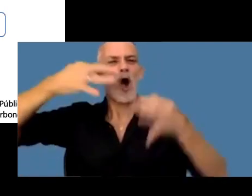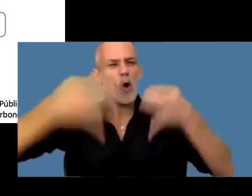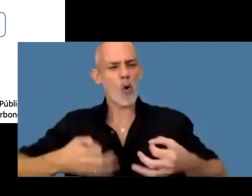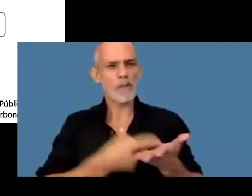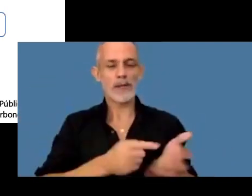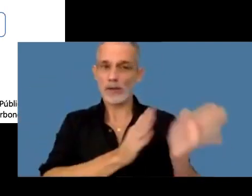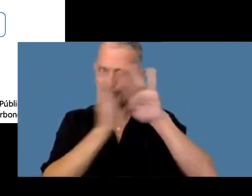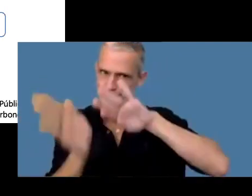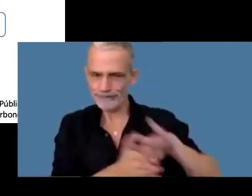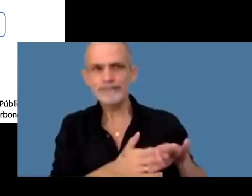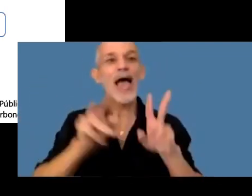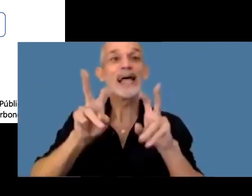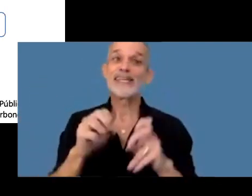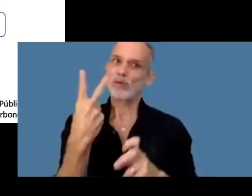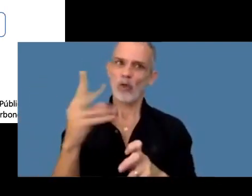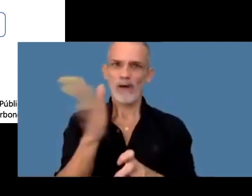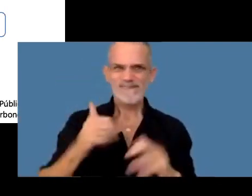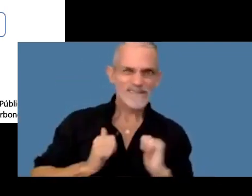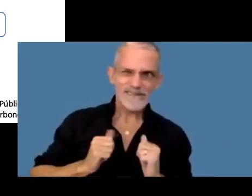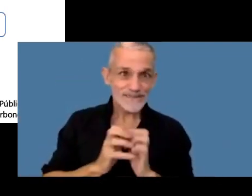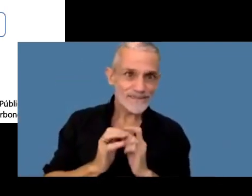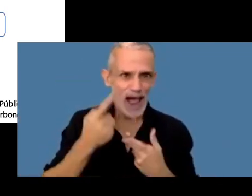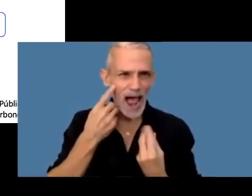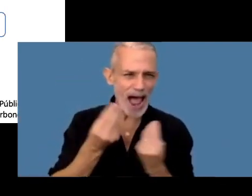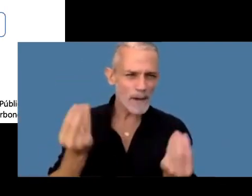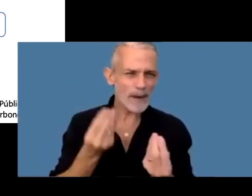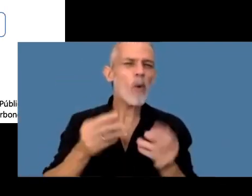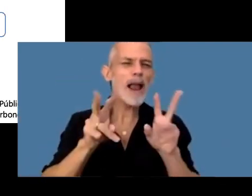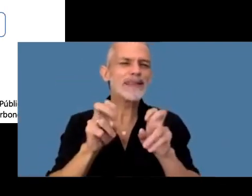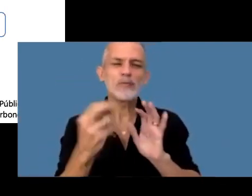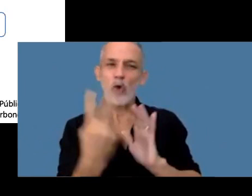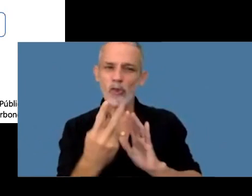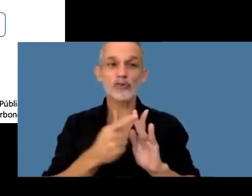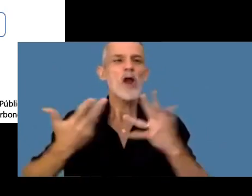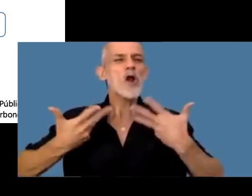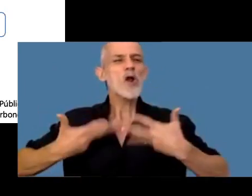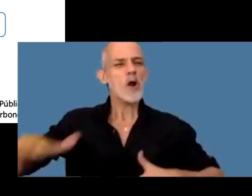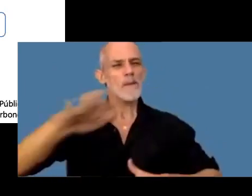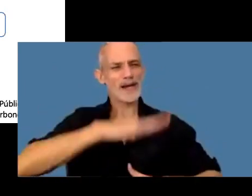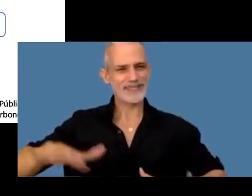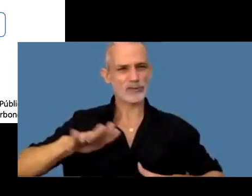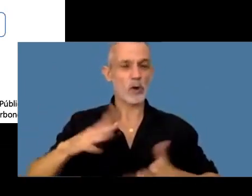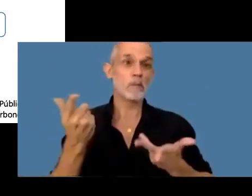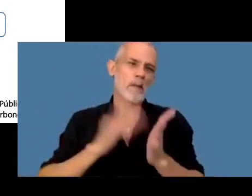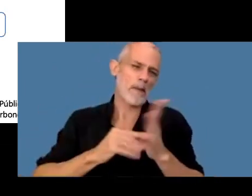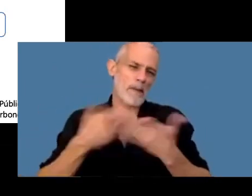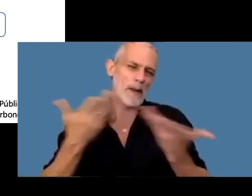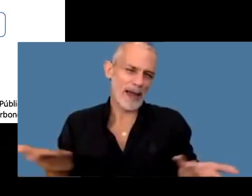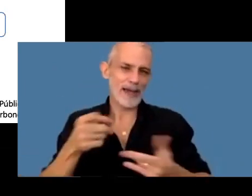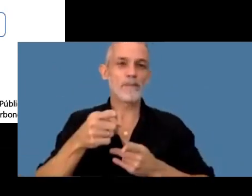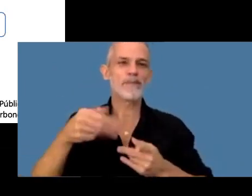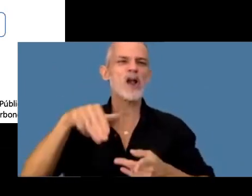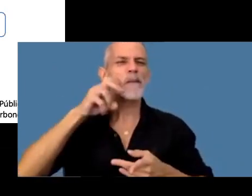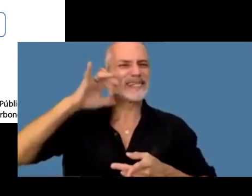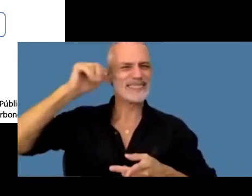todos estábamos esperando, me parece a mí, que es la normalización, ¿sí? Básicamente, cuando uno analiza un impuesto,